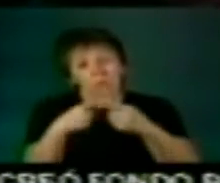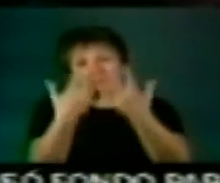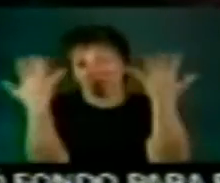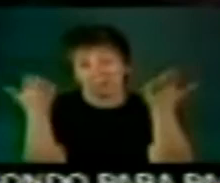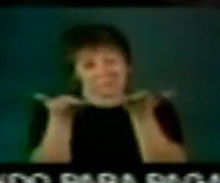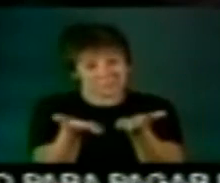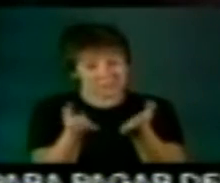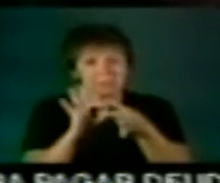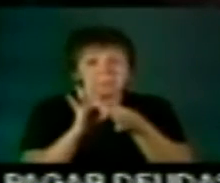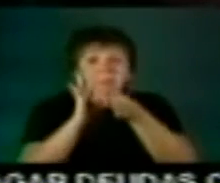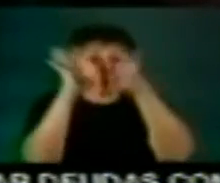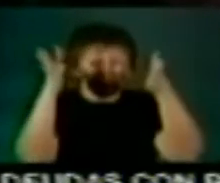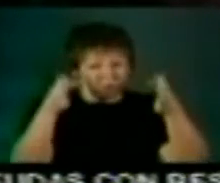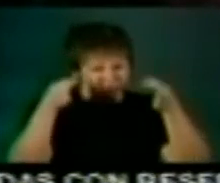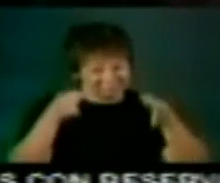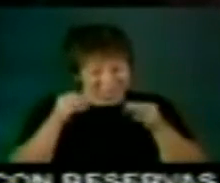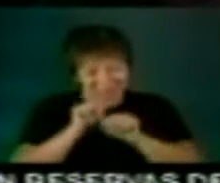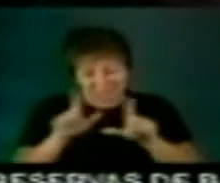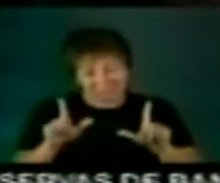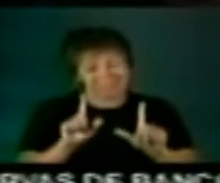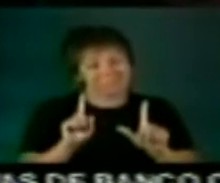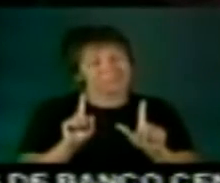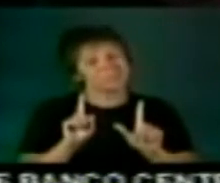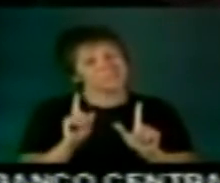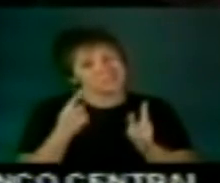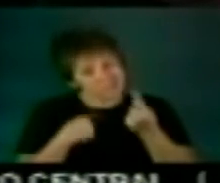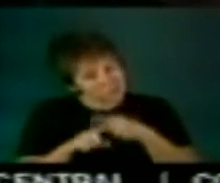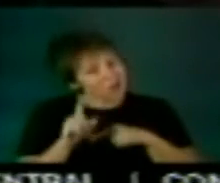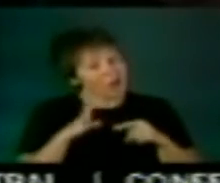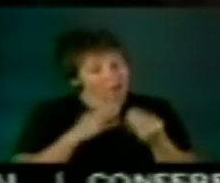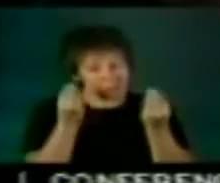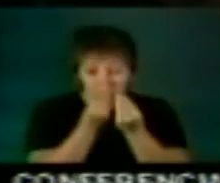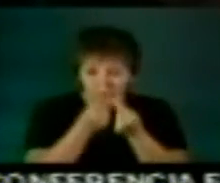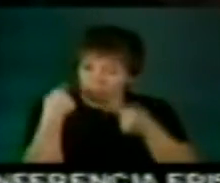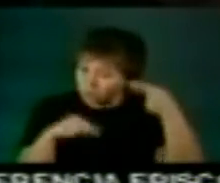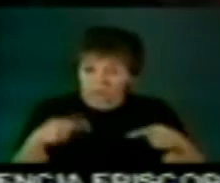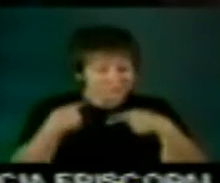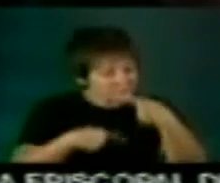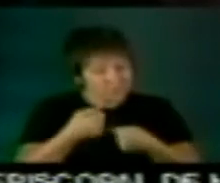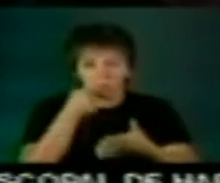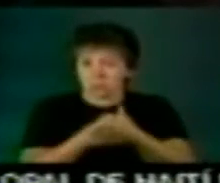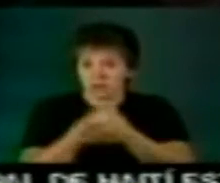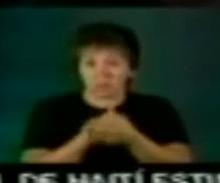La democracia no es perfecta. Hay que seguir luchando por mejorarla.